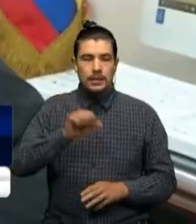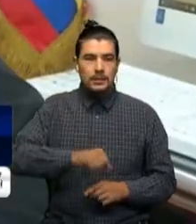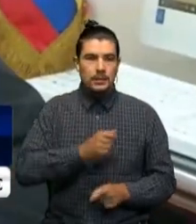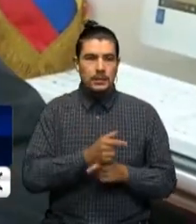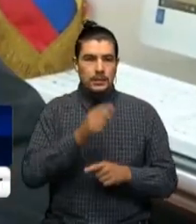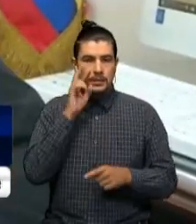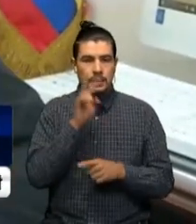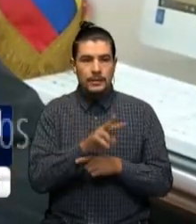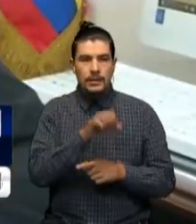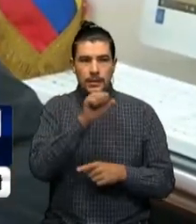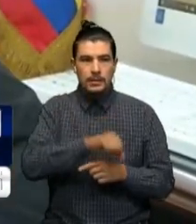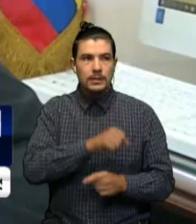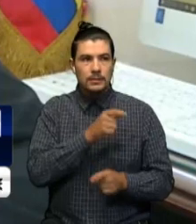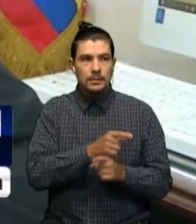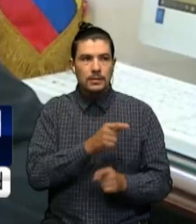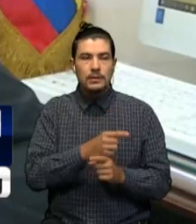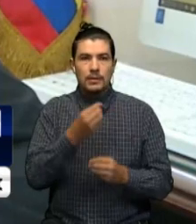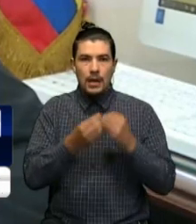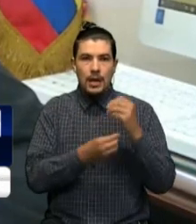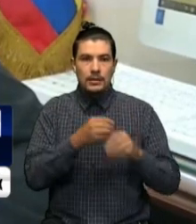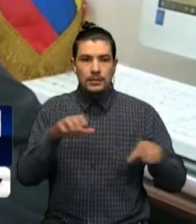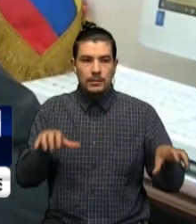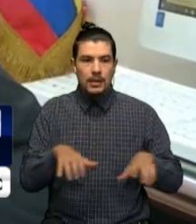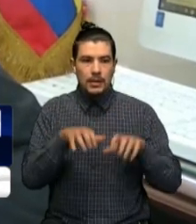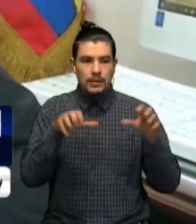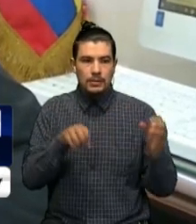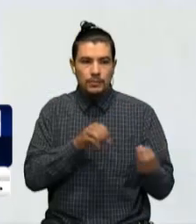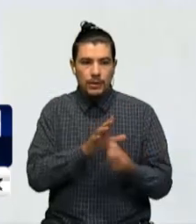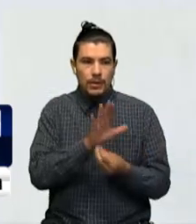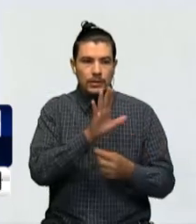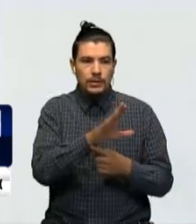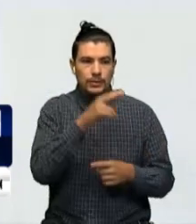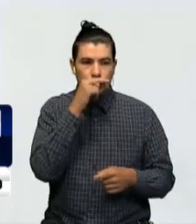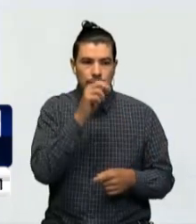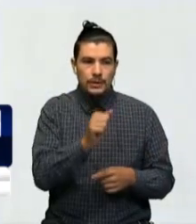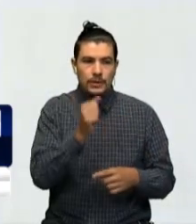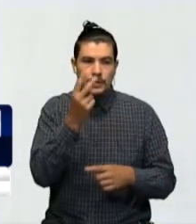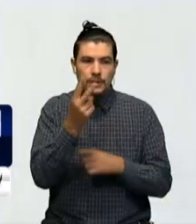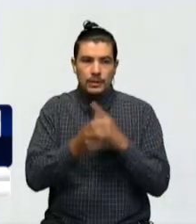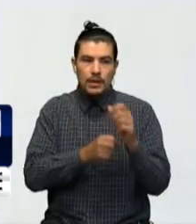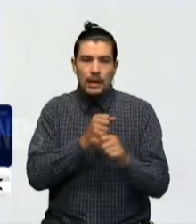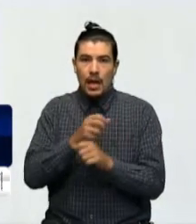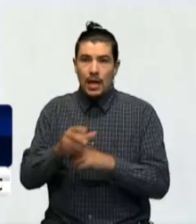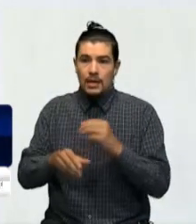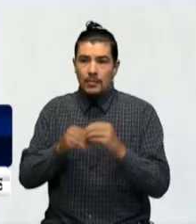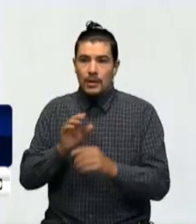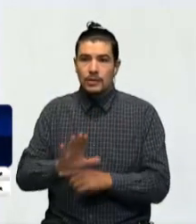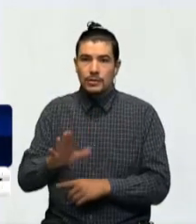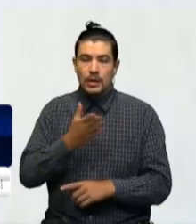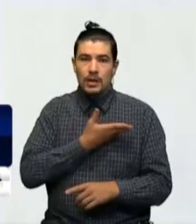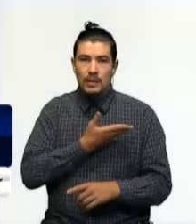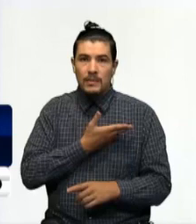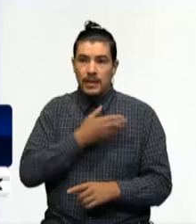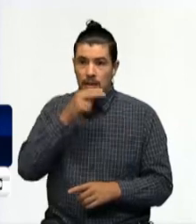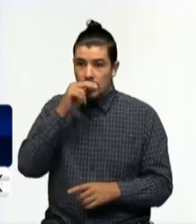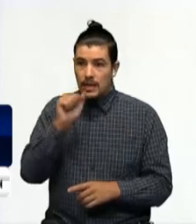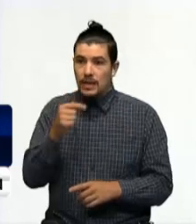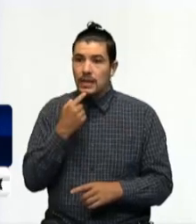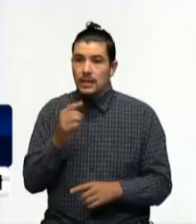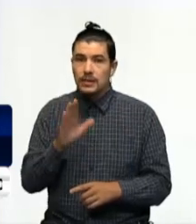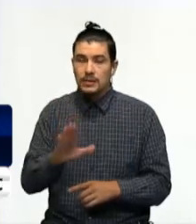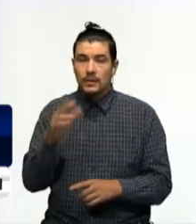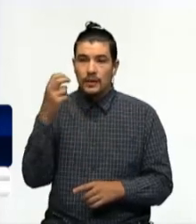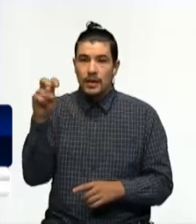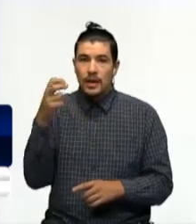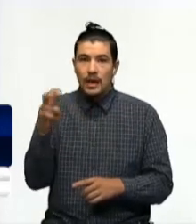que efectivamente se cometió una conducta sobre la menor de 2 años en su relato la madre de la menor dijo a la fiscalía que la